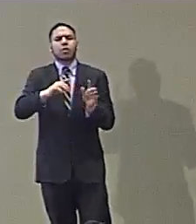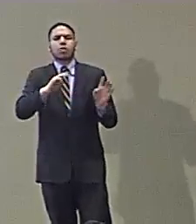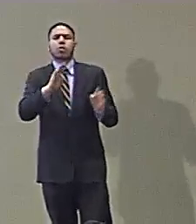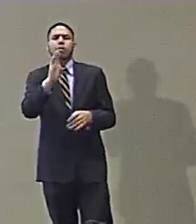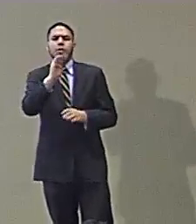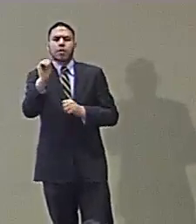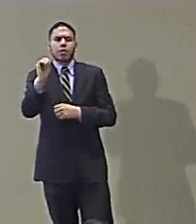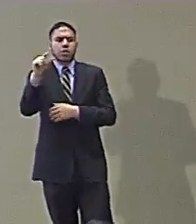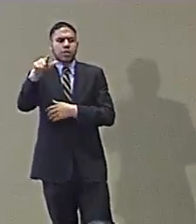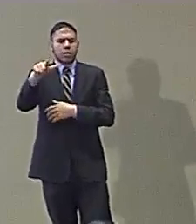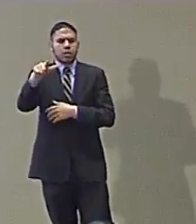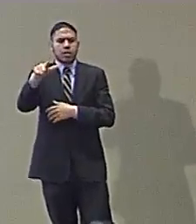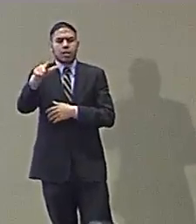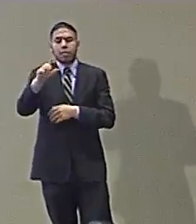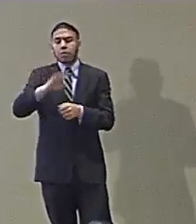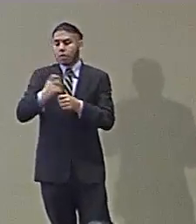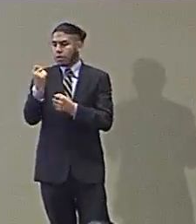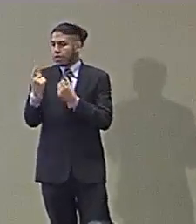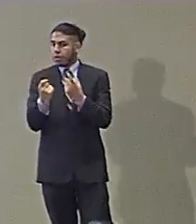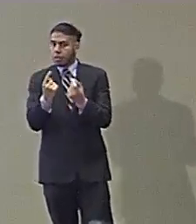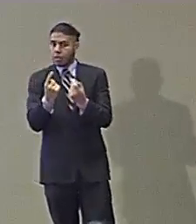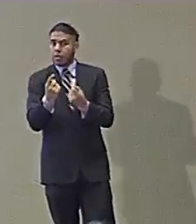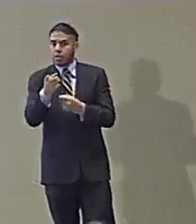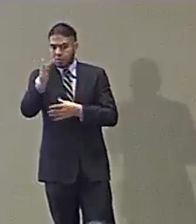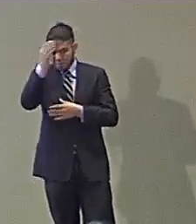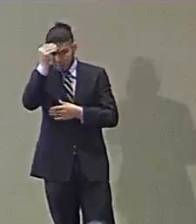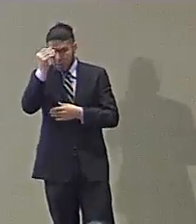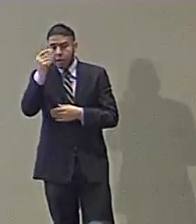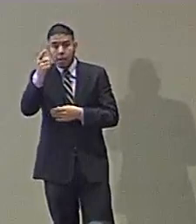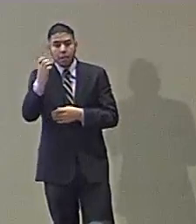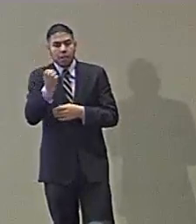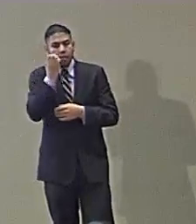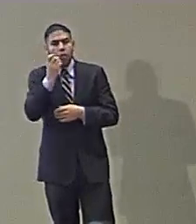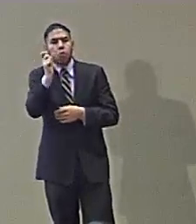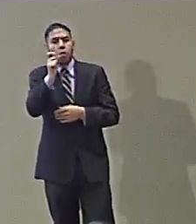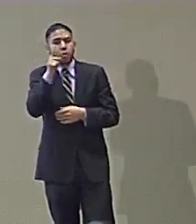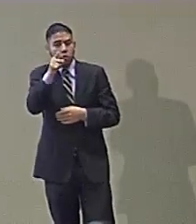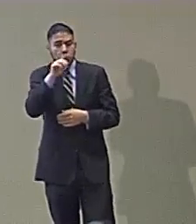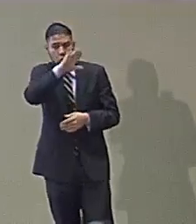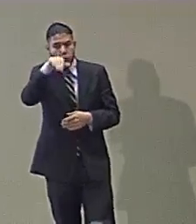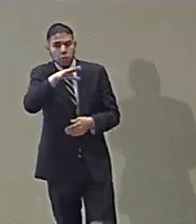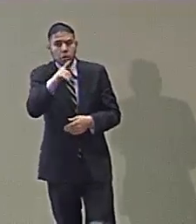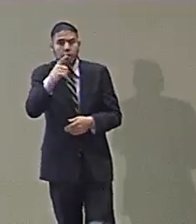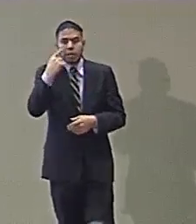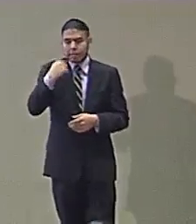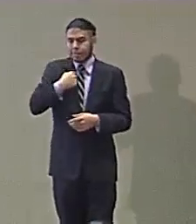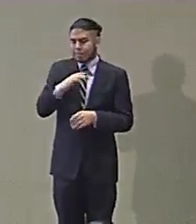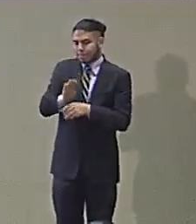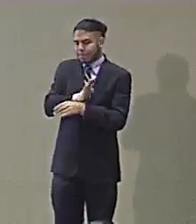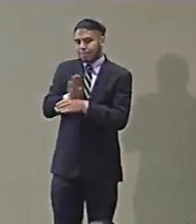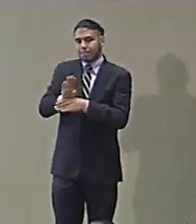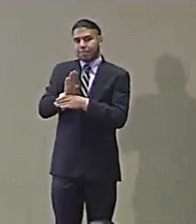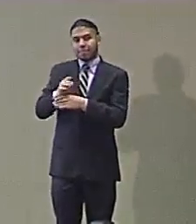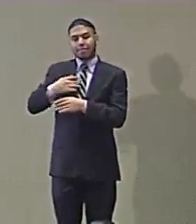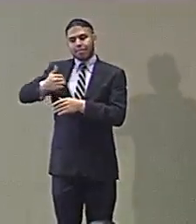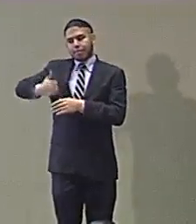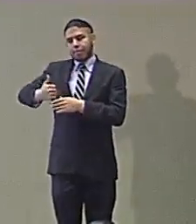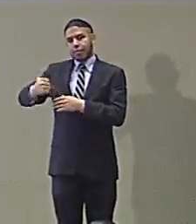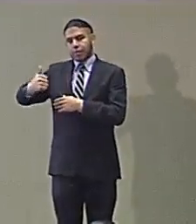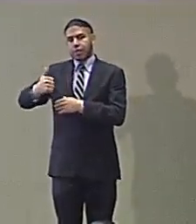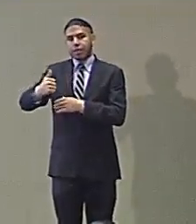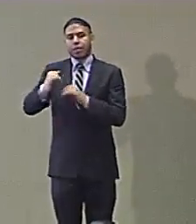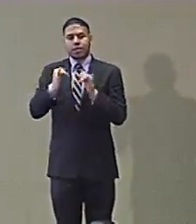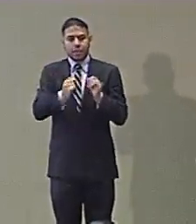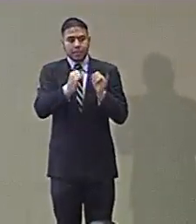algunos hemos aprendido en la escuela que te dicen que cuando tú buscas el beneficio individual estás contribuyendo al